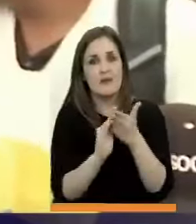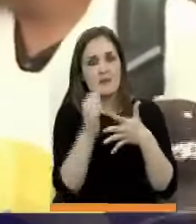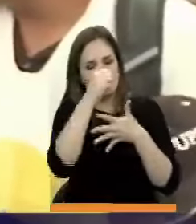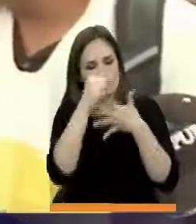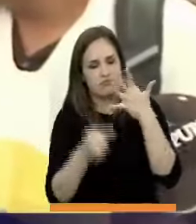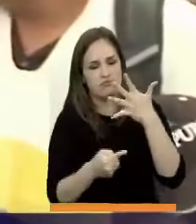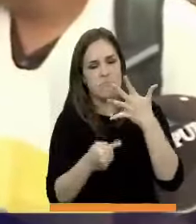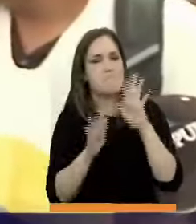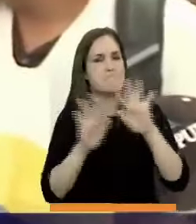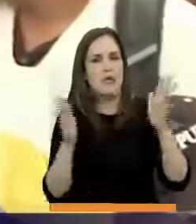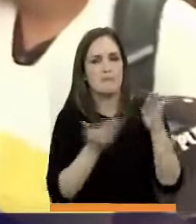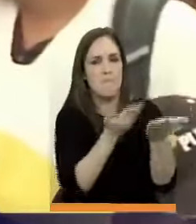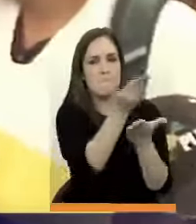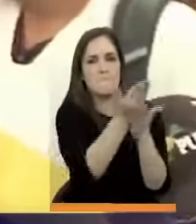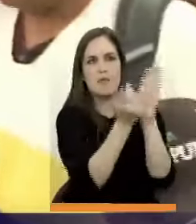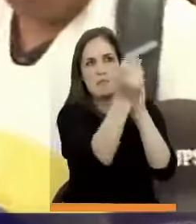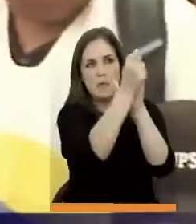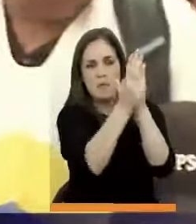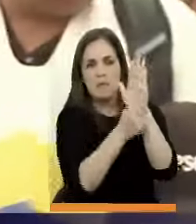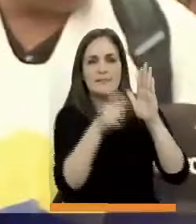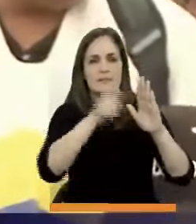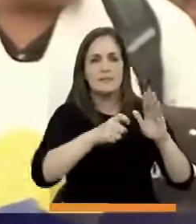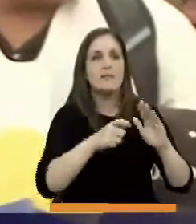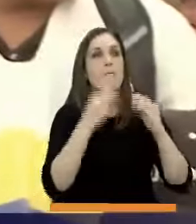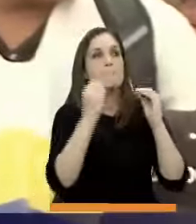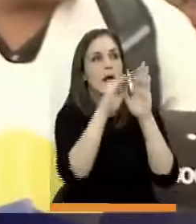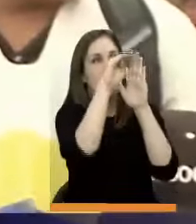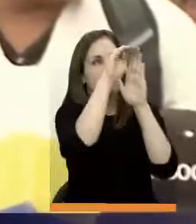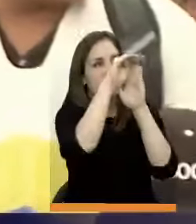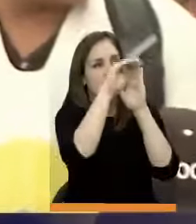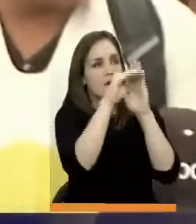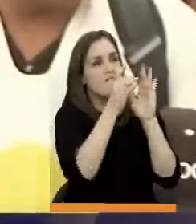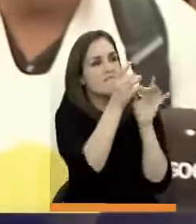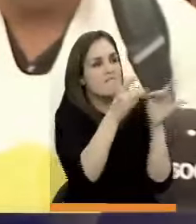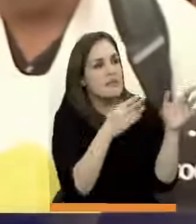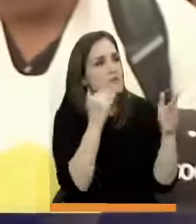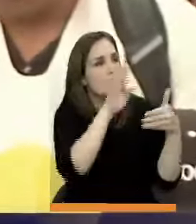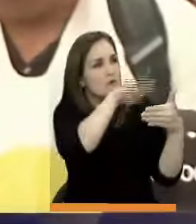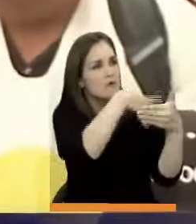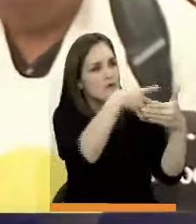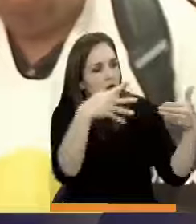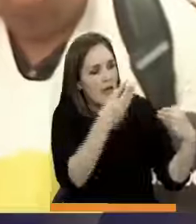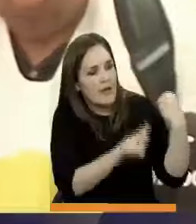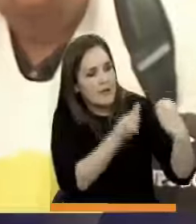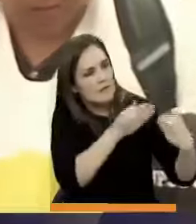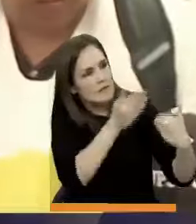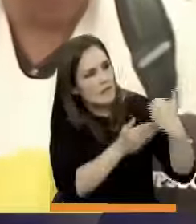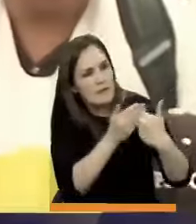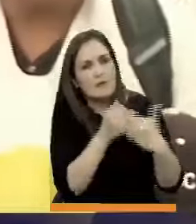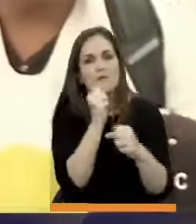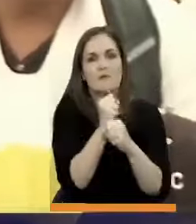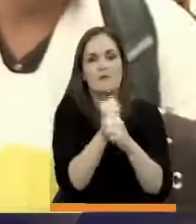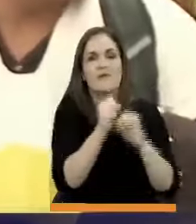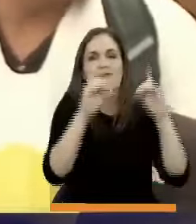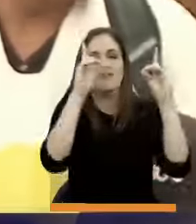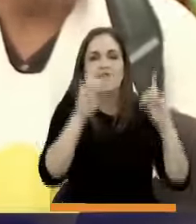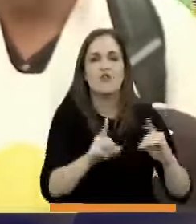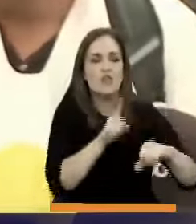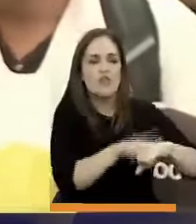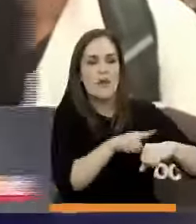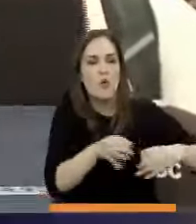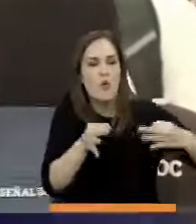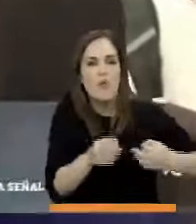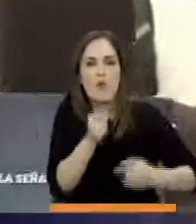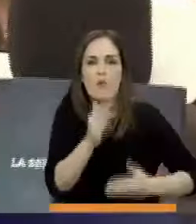solicitando al gobierno nacional para que se establezca una agenda clara y que definamos los tiempos de cumplimiento.